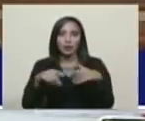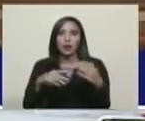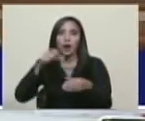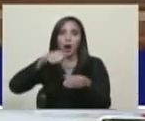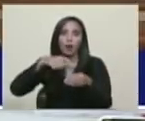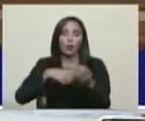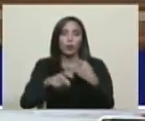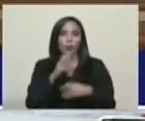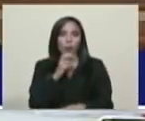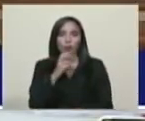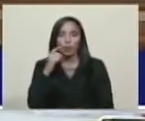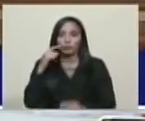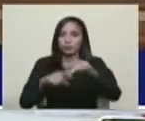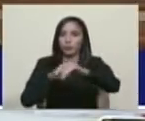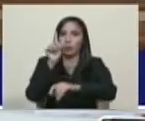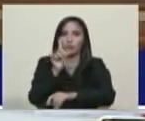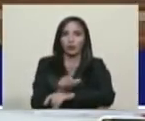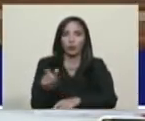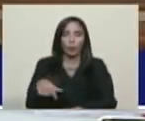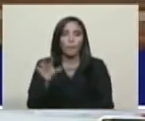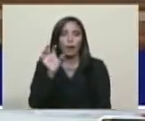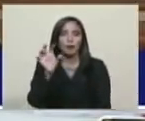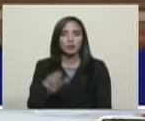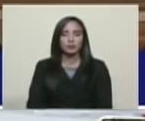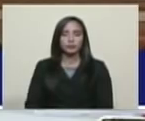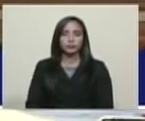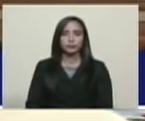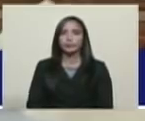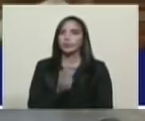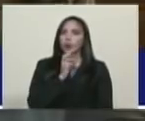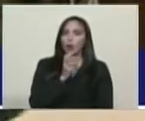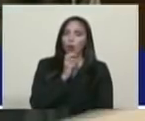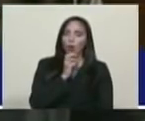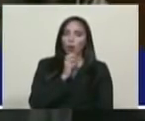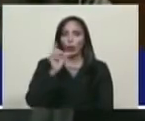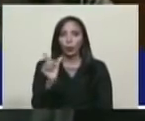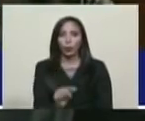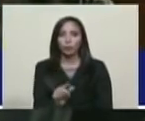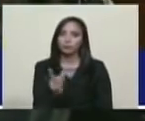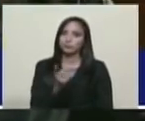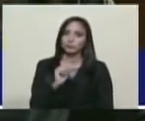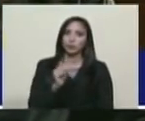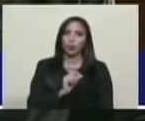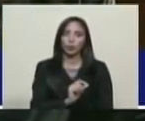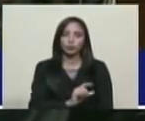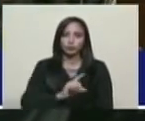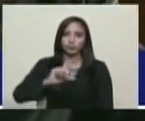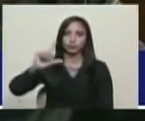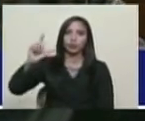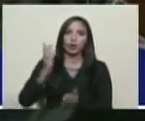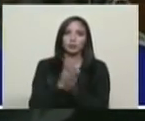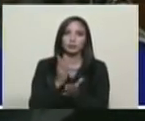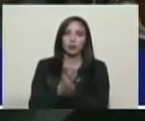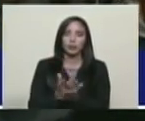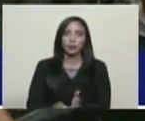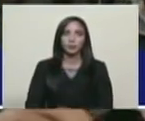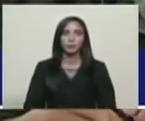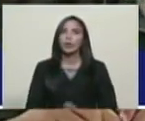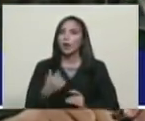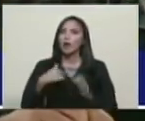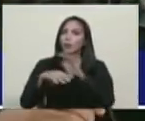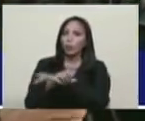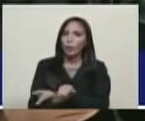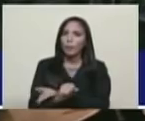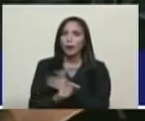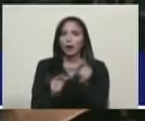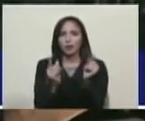compañero. El oro no se deprecia, el oro es oro. Si usted compra su lingotico, invierte